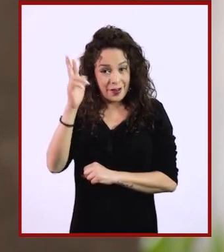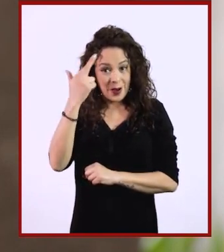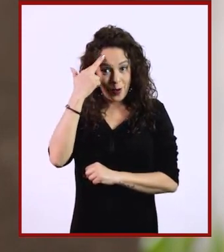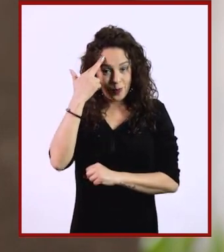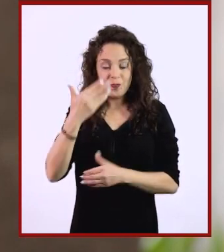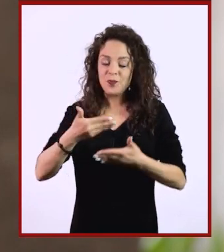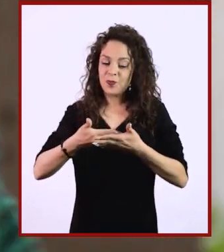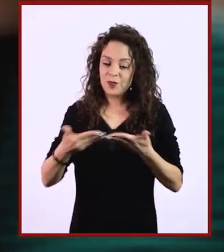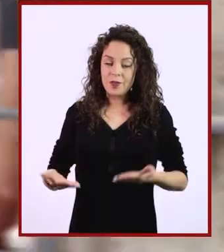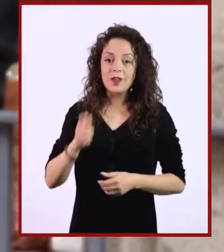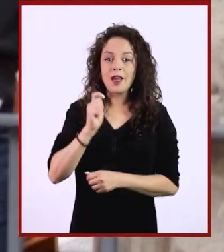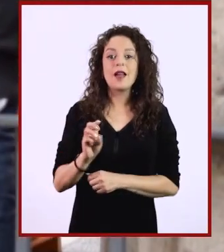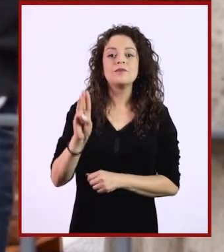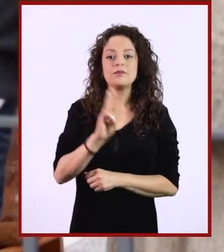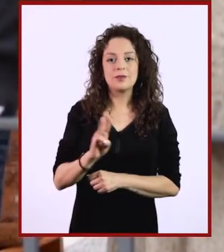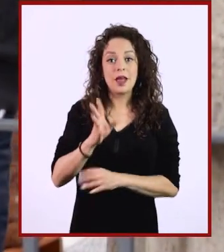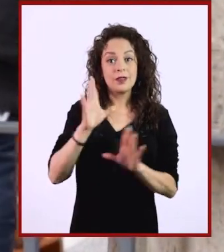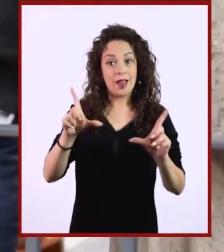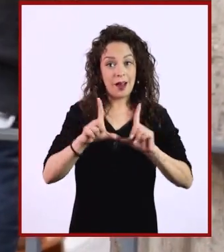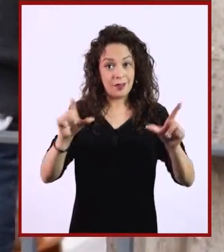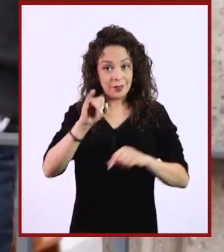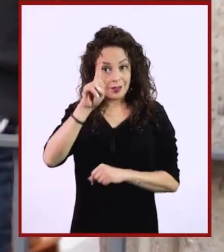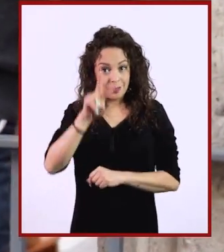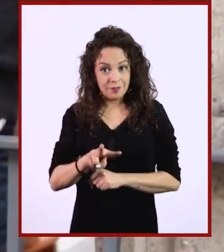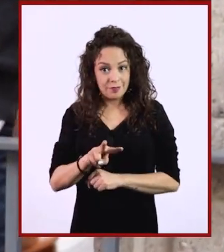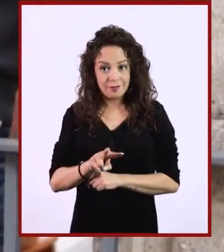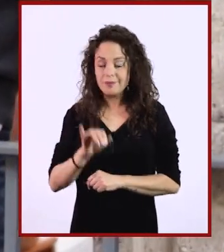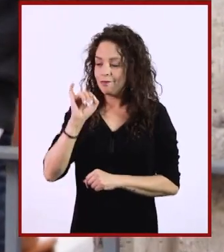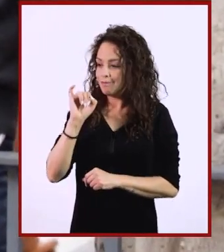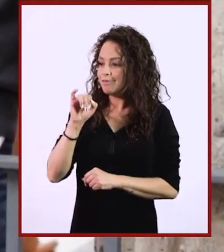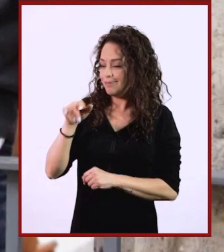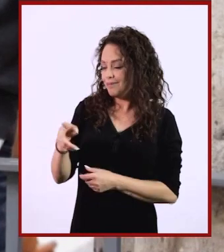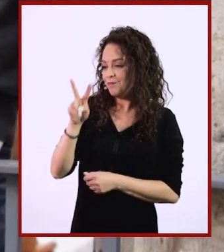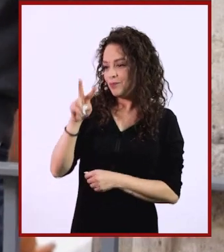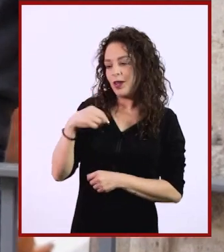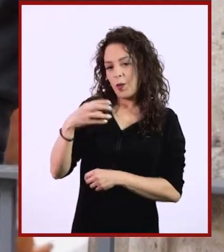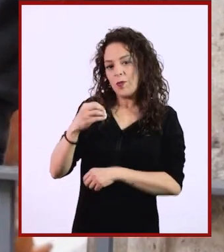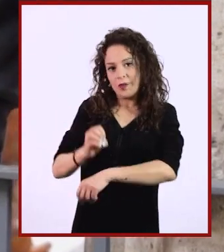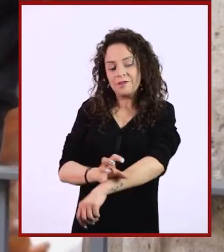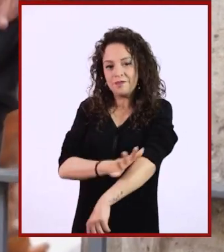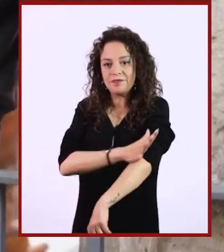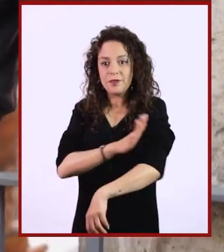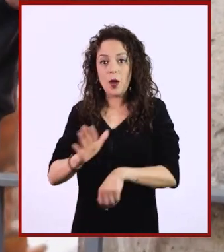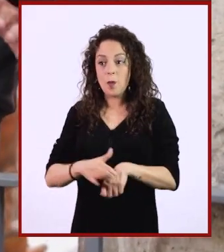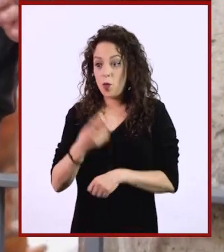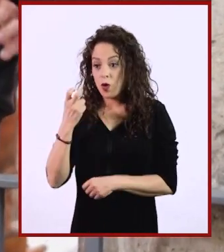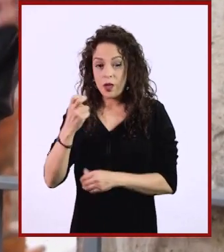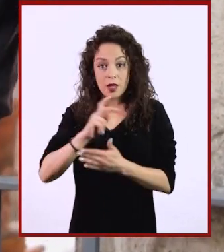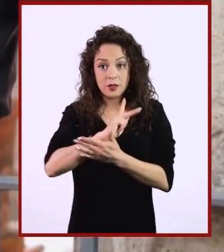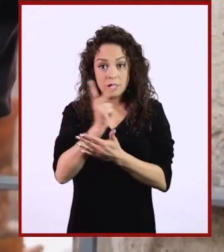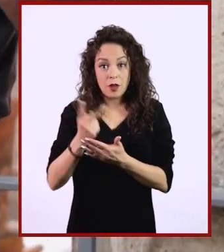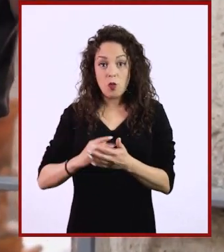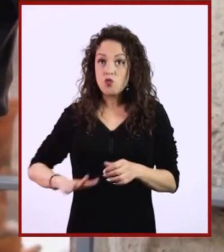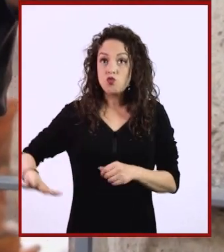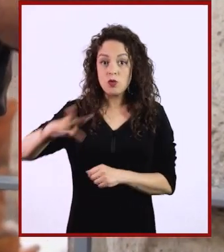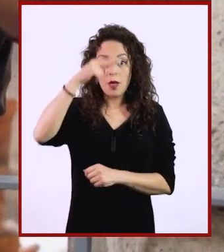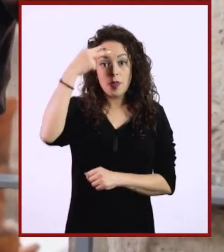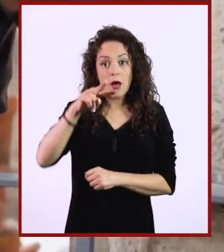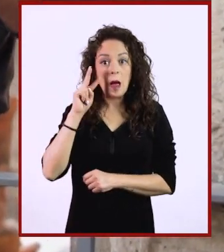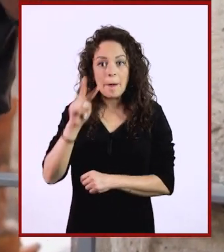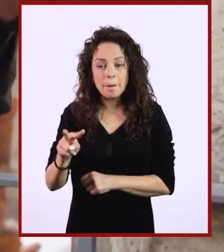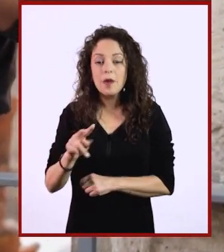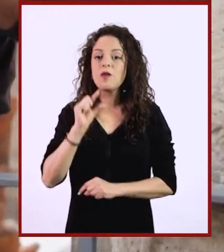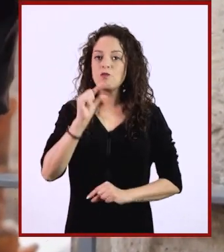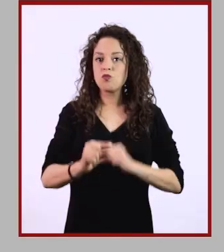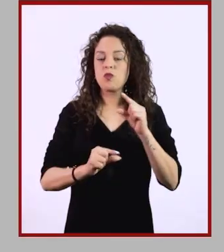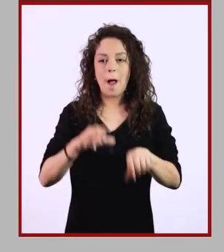estamos listos, ¿verdad, Matías? Muy emocionados, querida Pamela, porque este programa, además de llegar a todo México, se pone cada vez